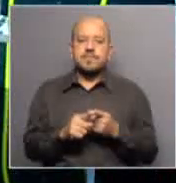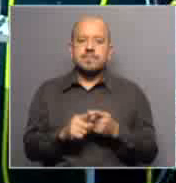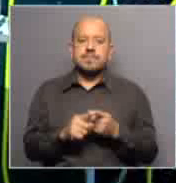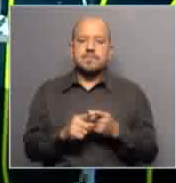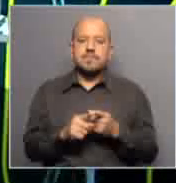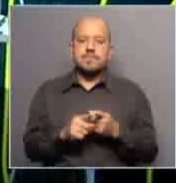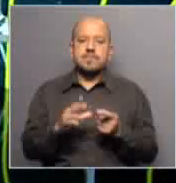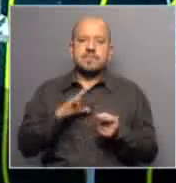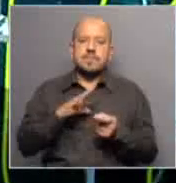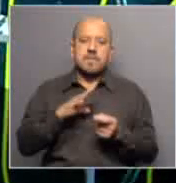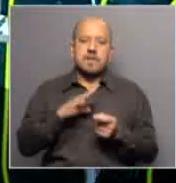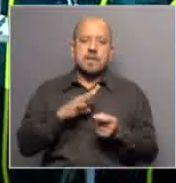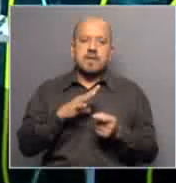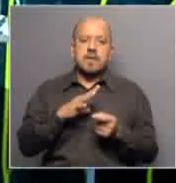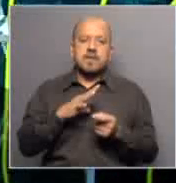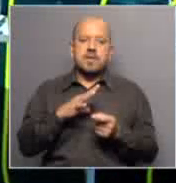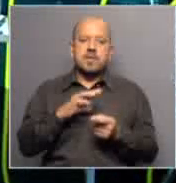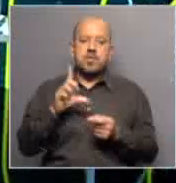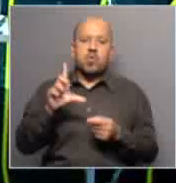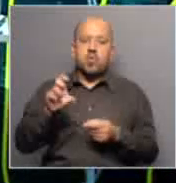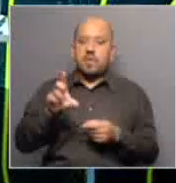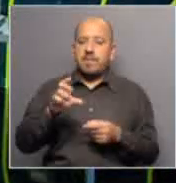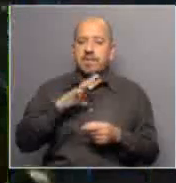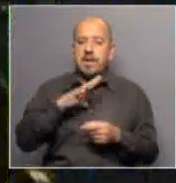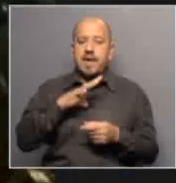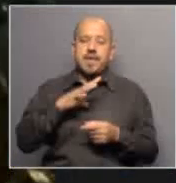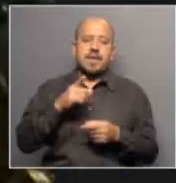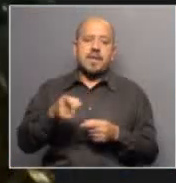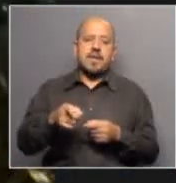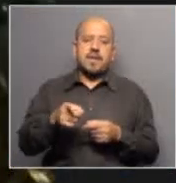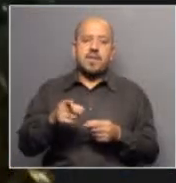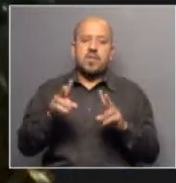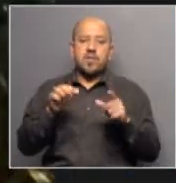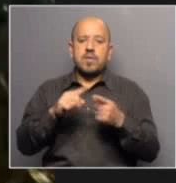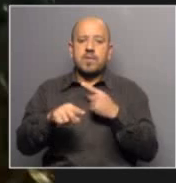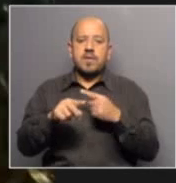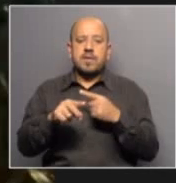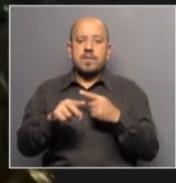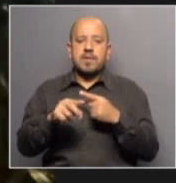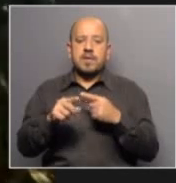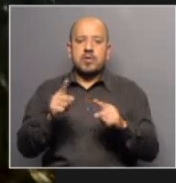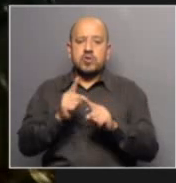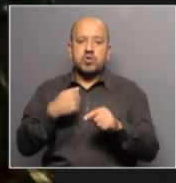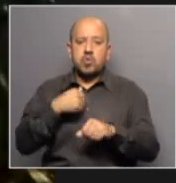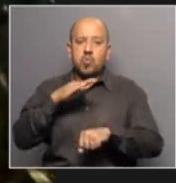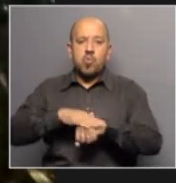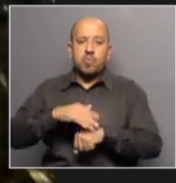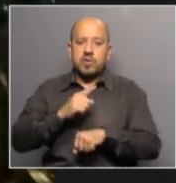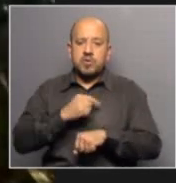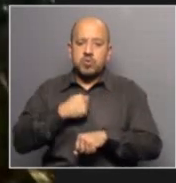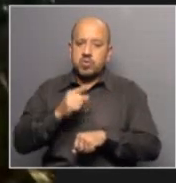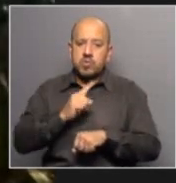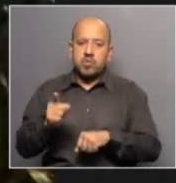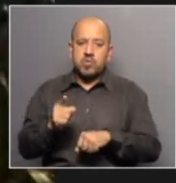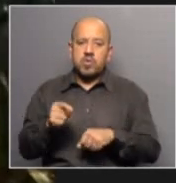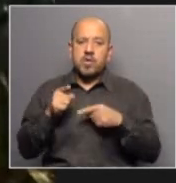Bueno, hay evidentemente una inversión del principio de inocencia. Esto se